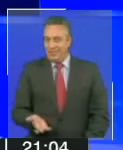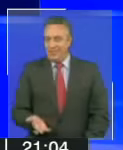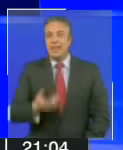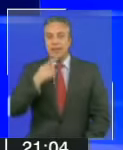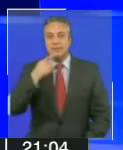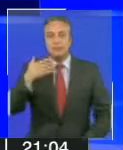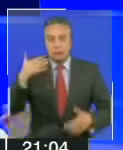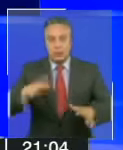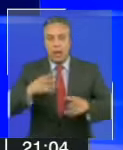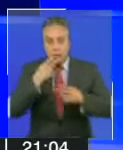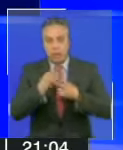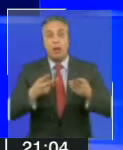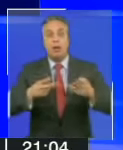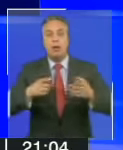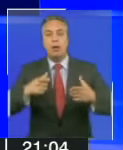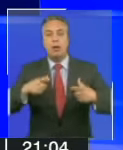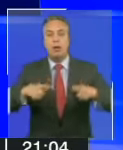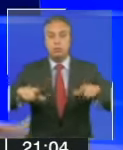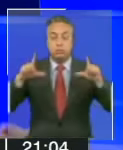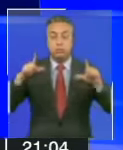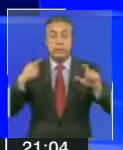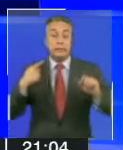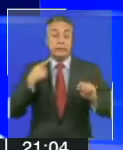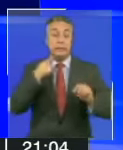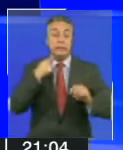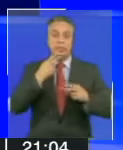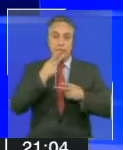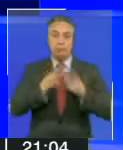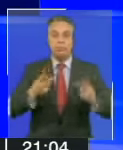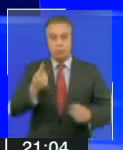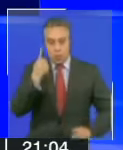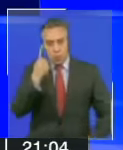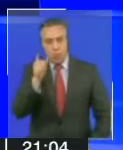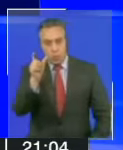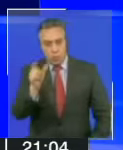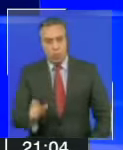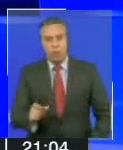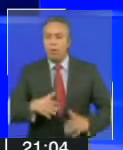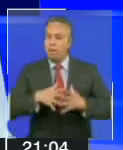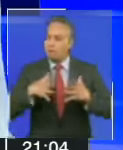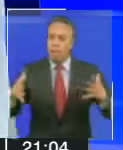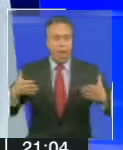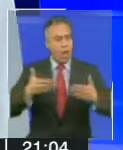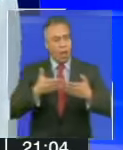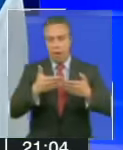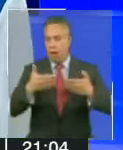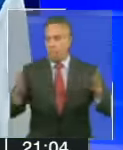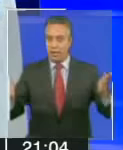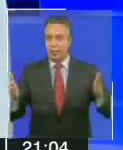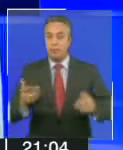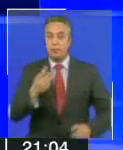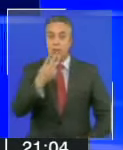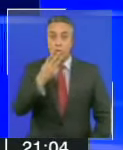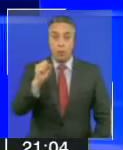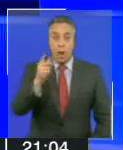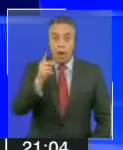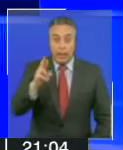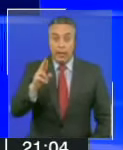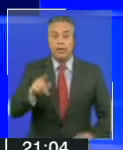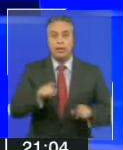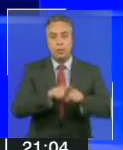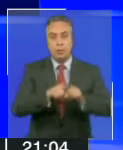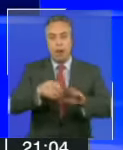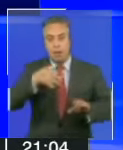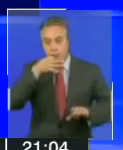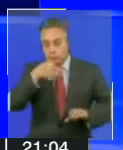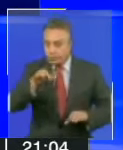descubierto los hechos, y uno lo ha hecho mucho más abiertamente que el otro. Walker, en una mucho más escueta conferencia